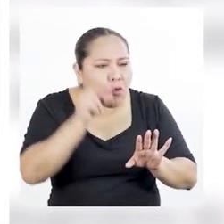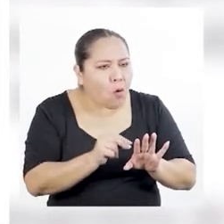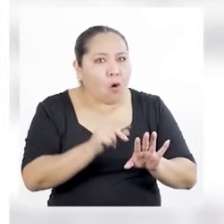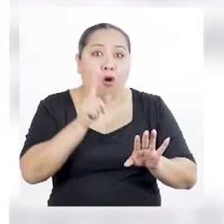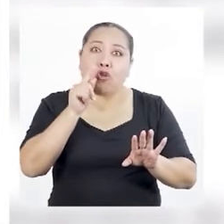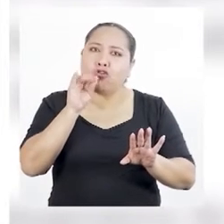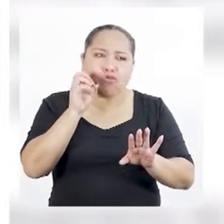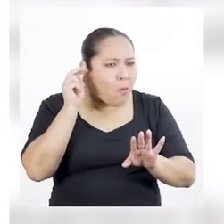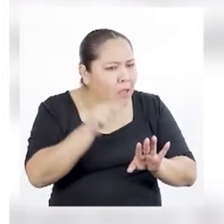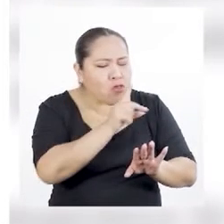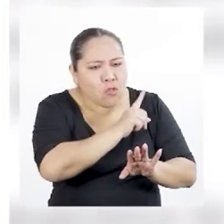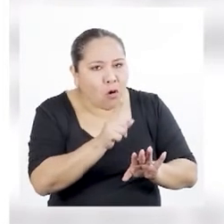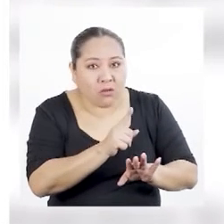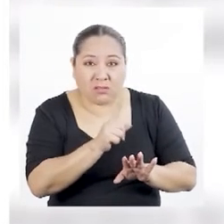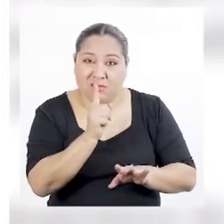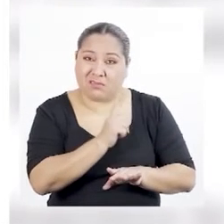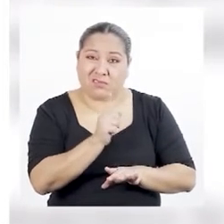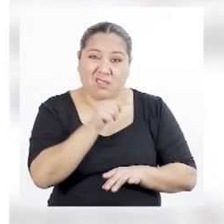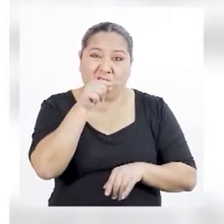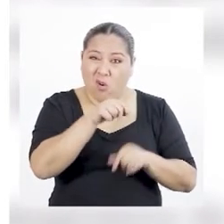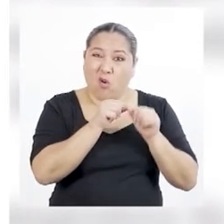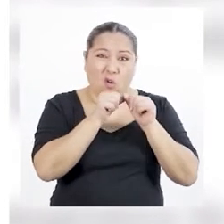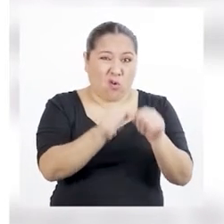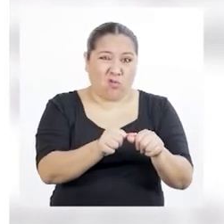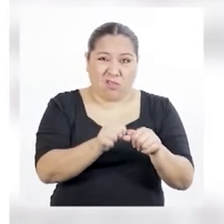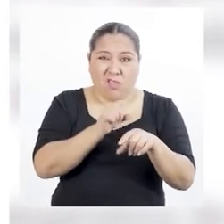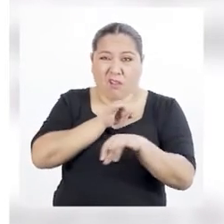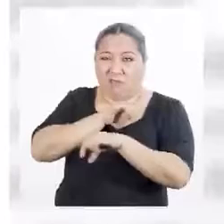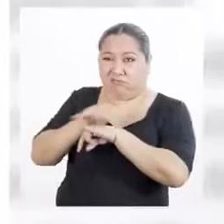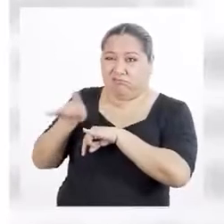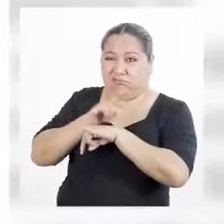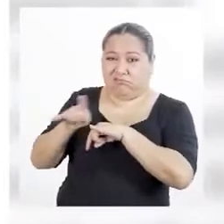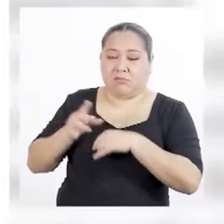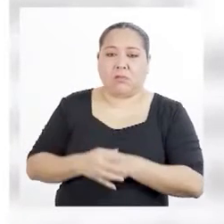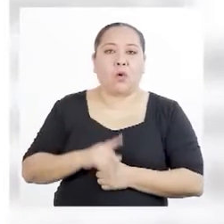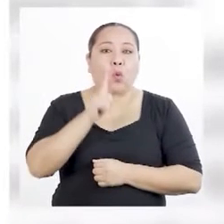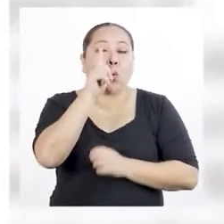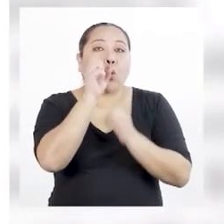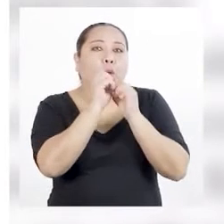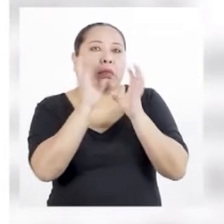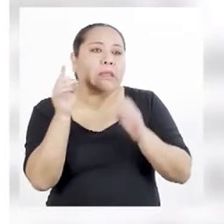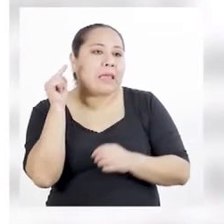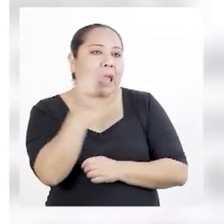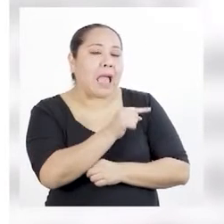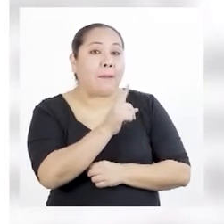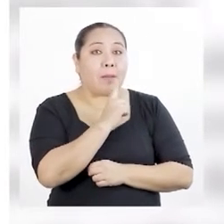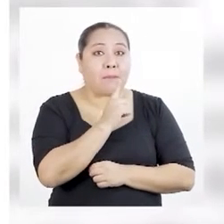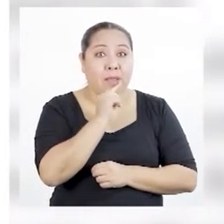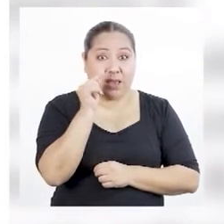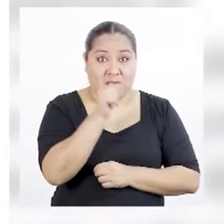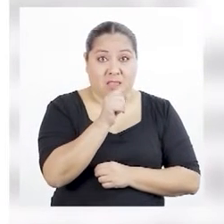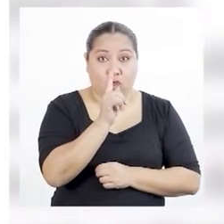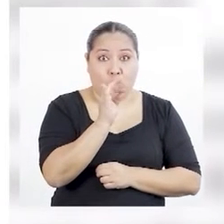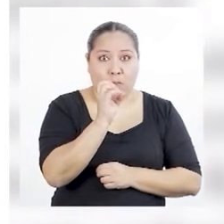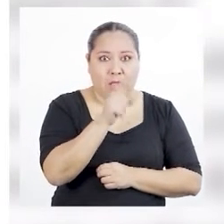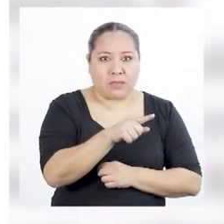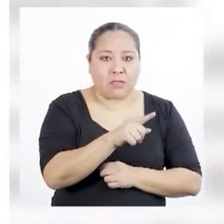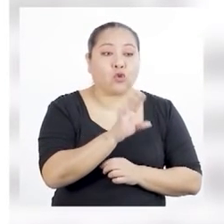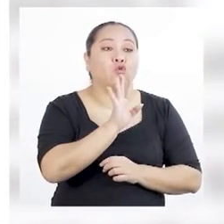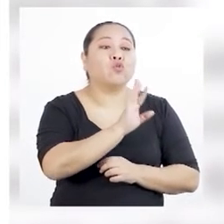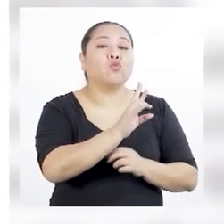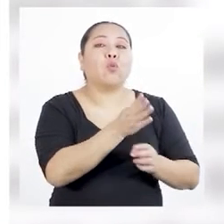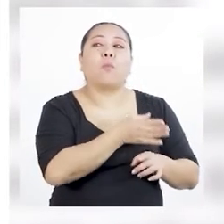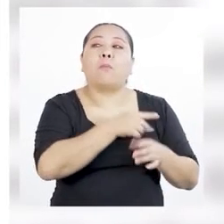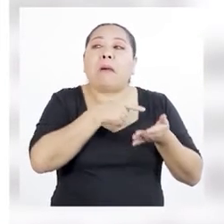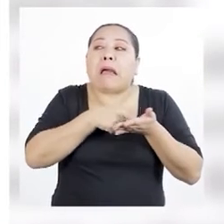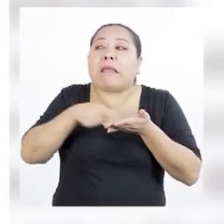atención a Tomás, no pudo conseguir que mejore su conducta. Un día, al papá de Tomás le encargaron ir a